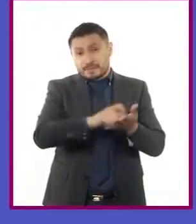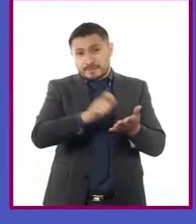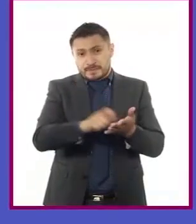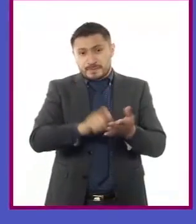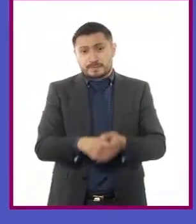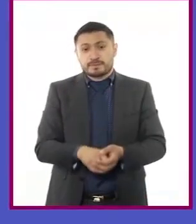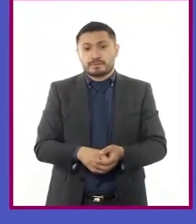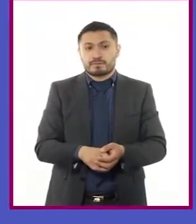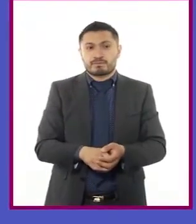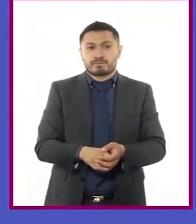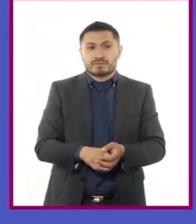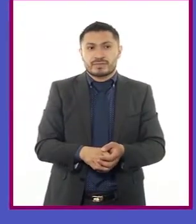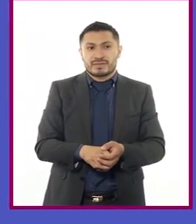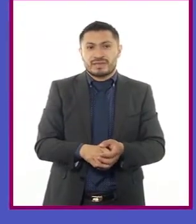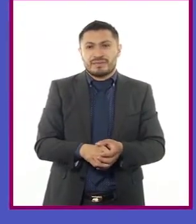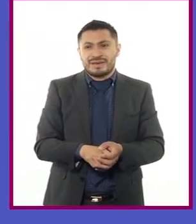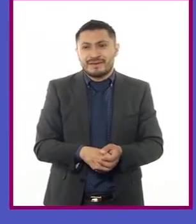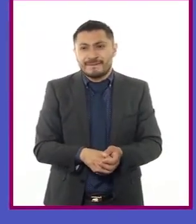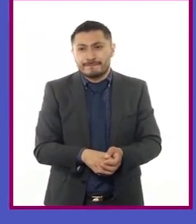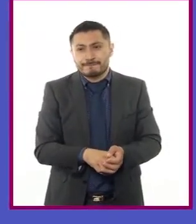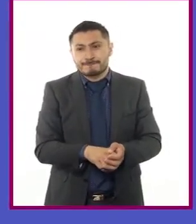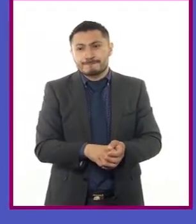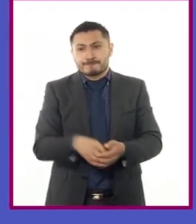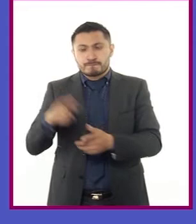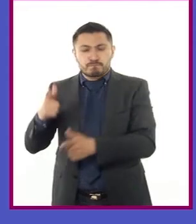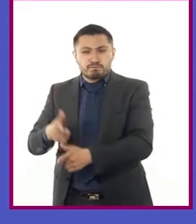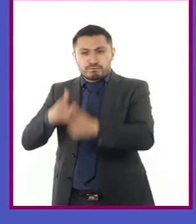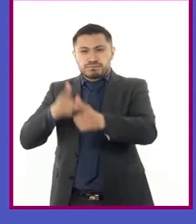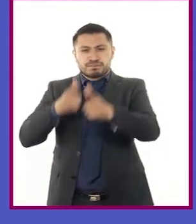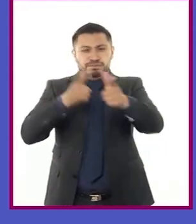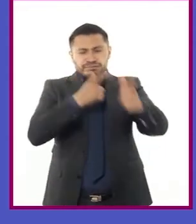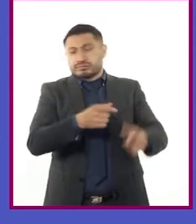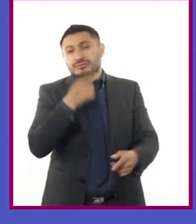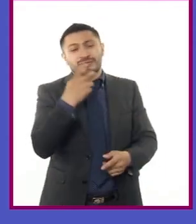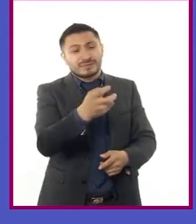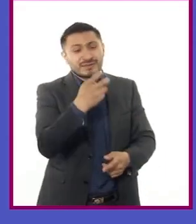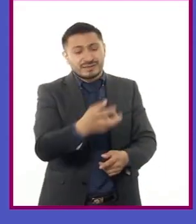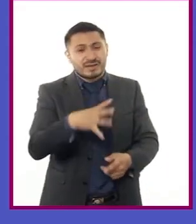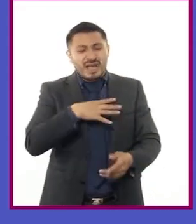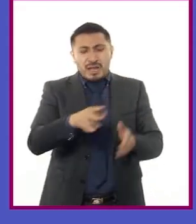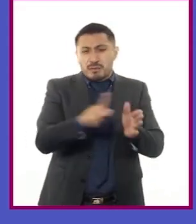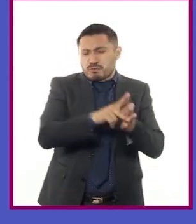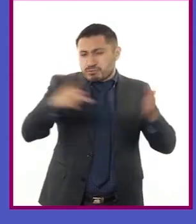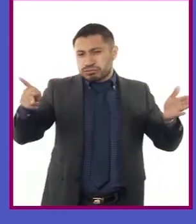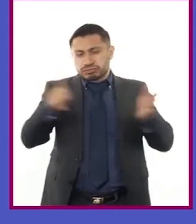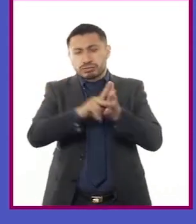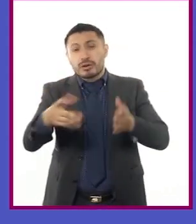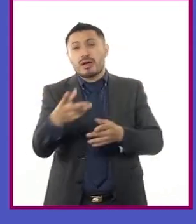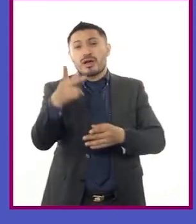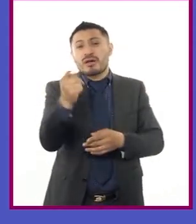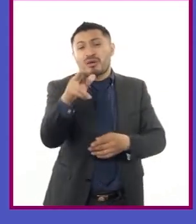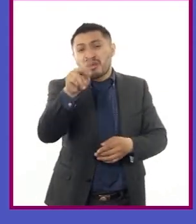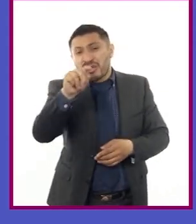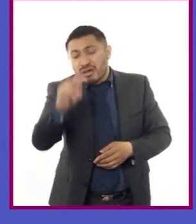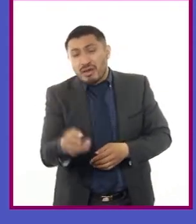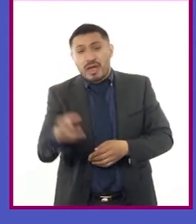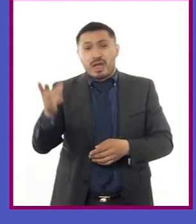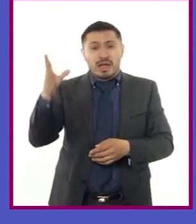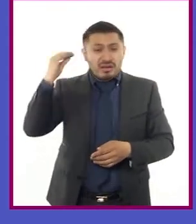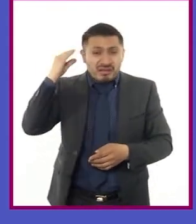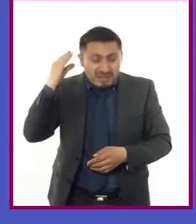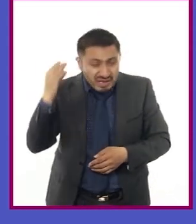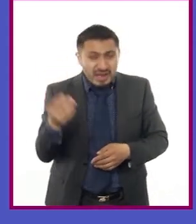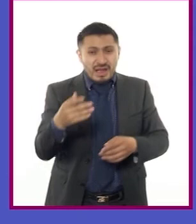El crimen está allí, cubierto de hojas de periódicos, con televisores, con radios,